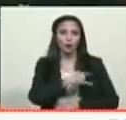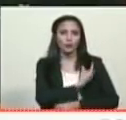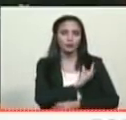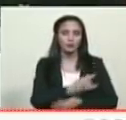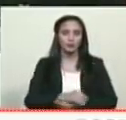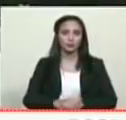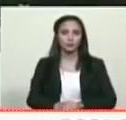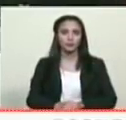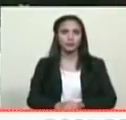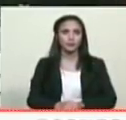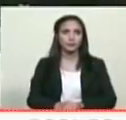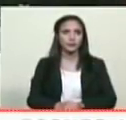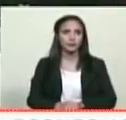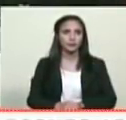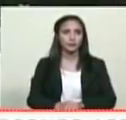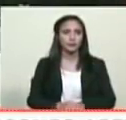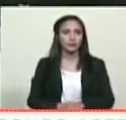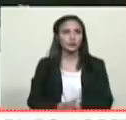UNASUR.